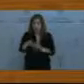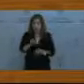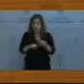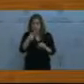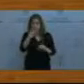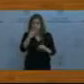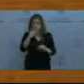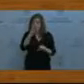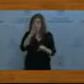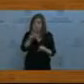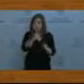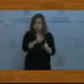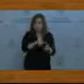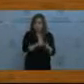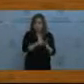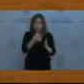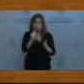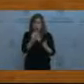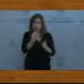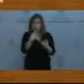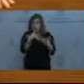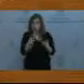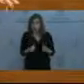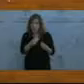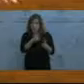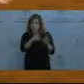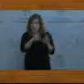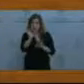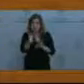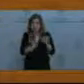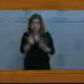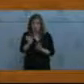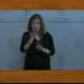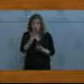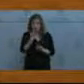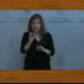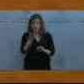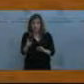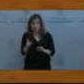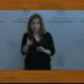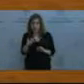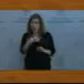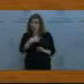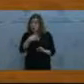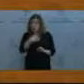técnicos nos dicen que en cuanto tenga humedad, y con un 10% de humedad de ese CSR, luego ya no se puede someter